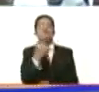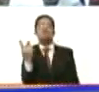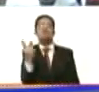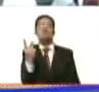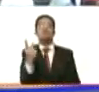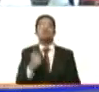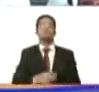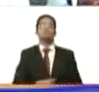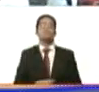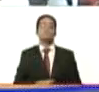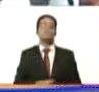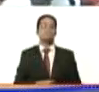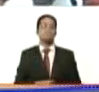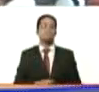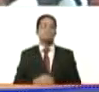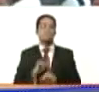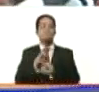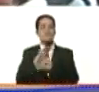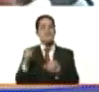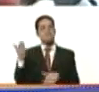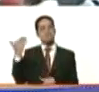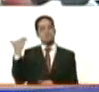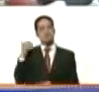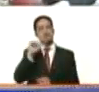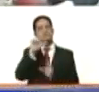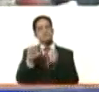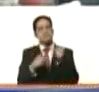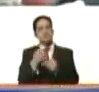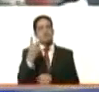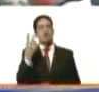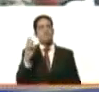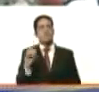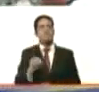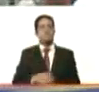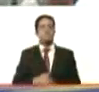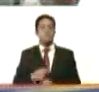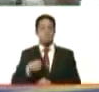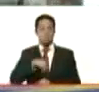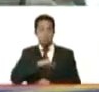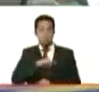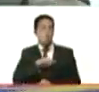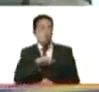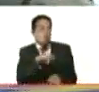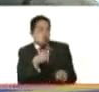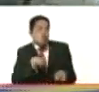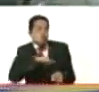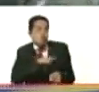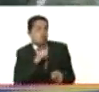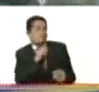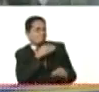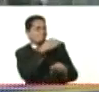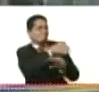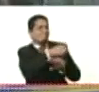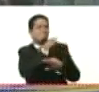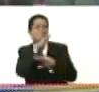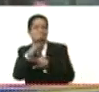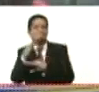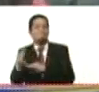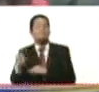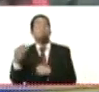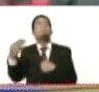pasado. Así fue como nos lanzamos a los barrios. No nos fuimos a Miami